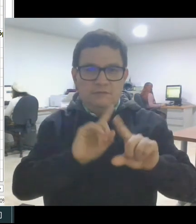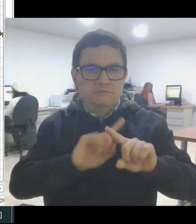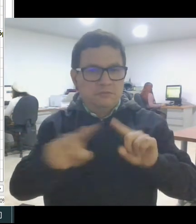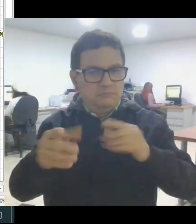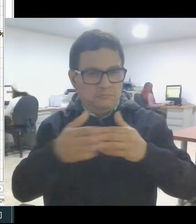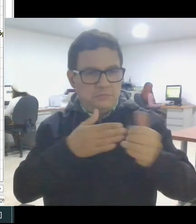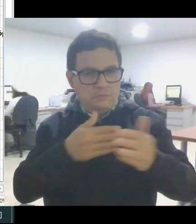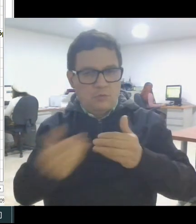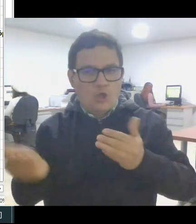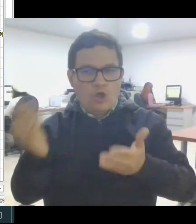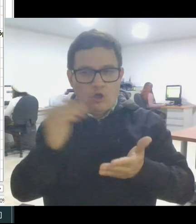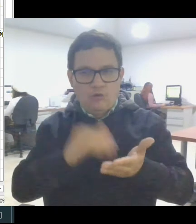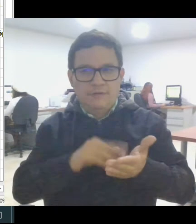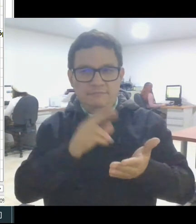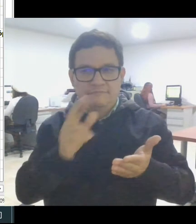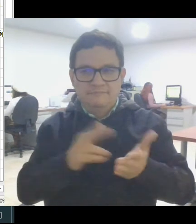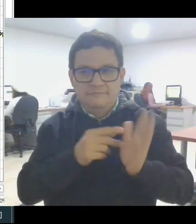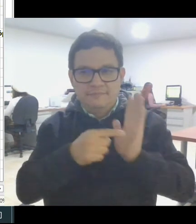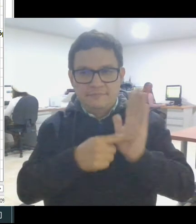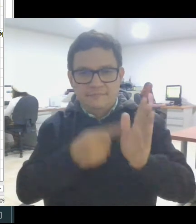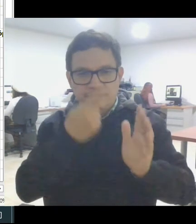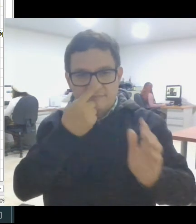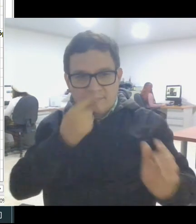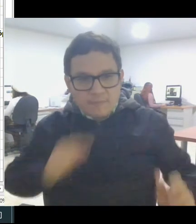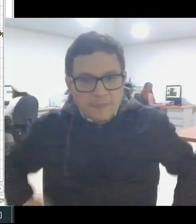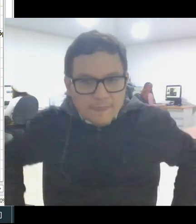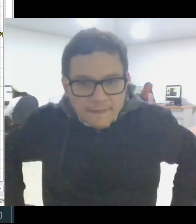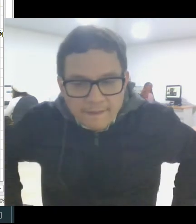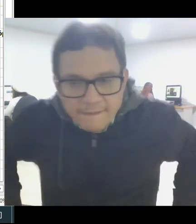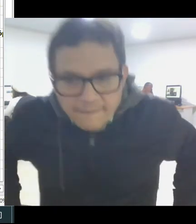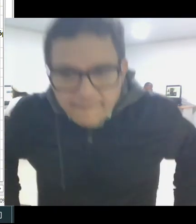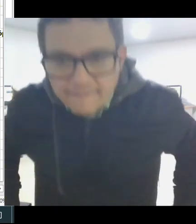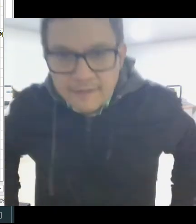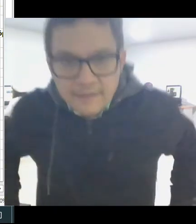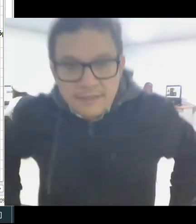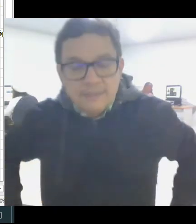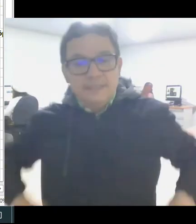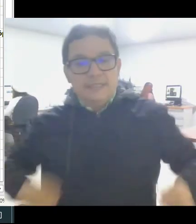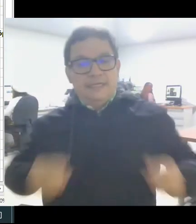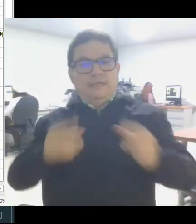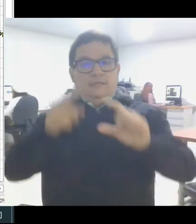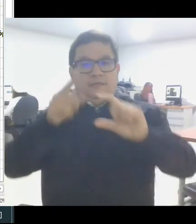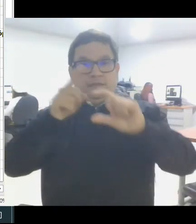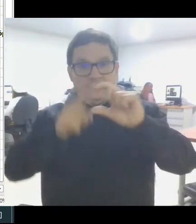mirar rápidamente. Es la ecuación pivote